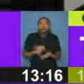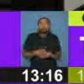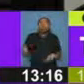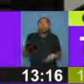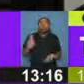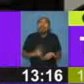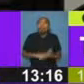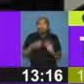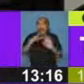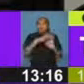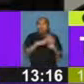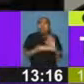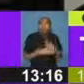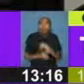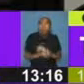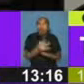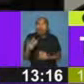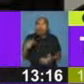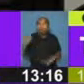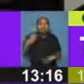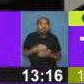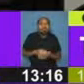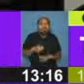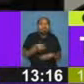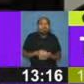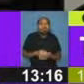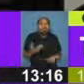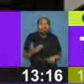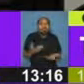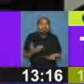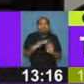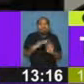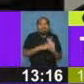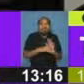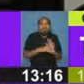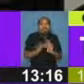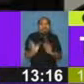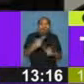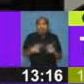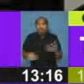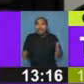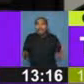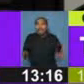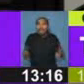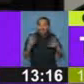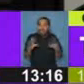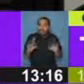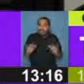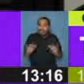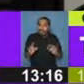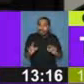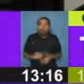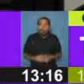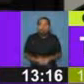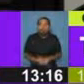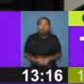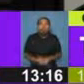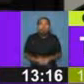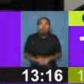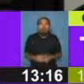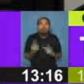mes a mes los presupuestos porque todo aumenta y especialmente tenemos el problema de la falta de